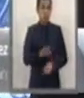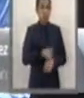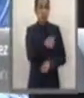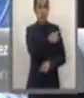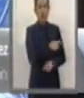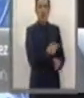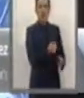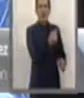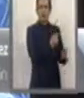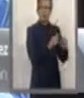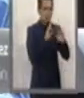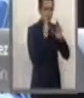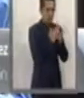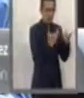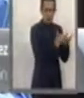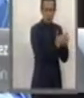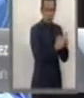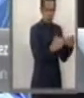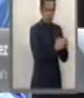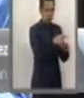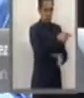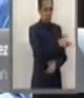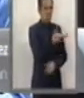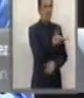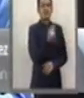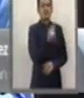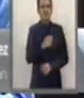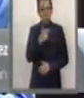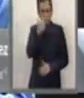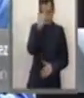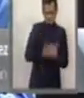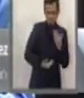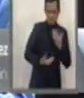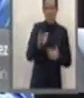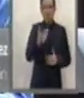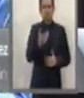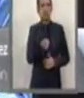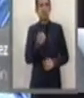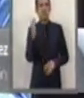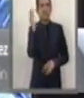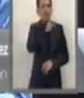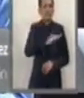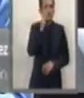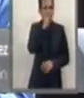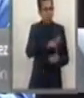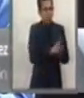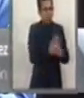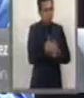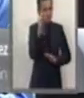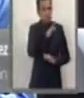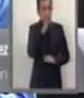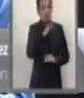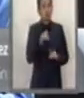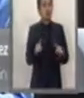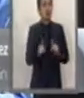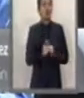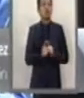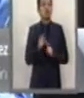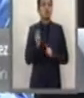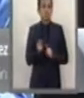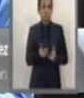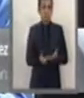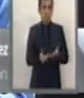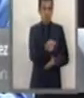dedicadas a realizar delitos fraudulentos graves mediante la ayuda de la